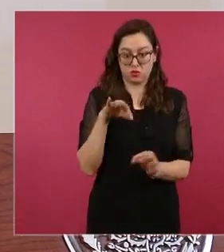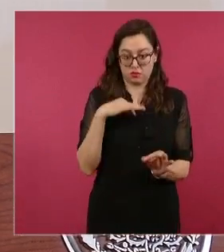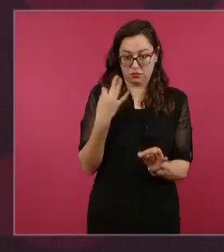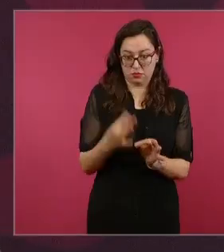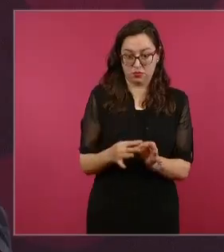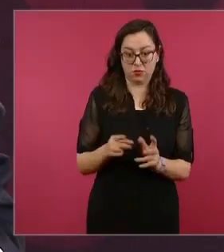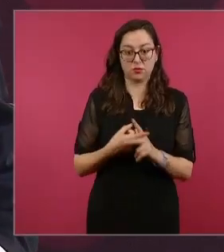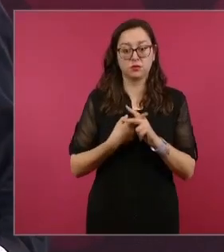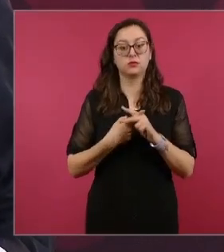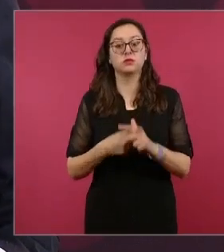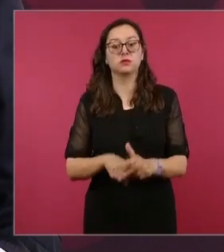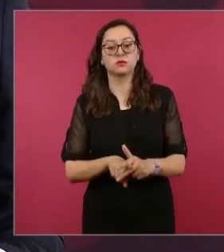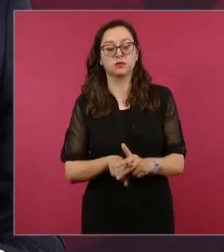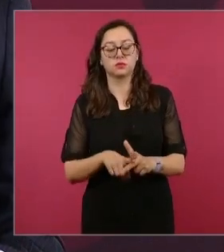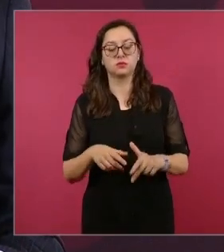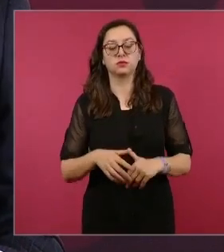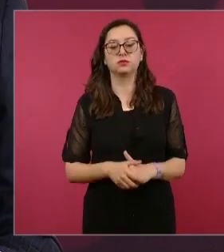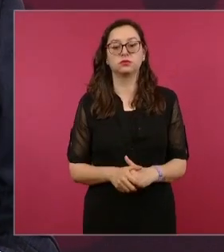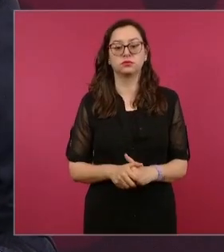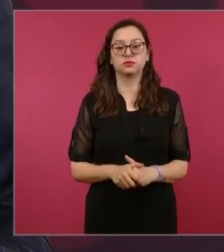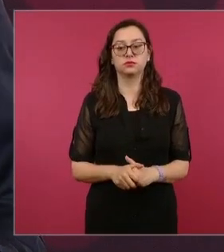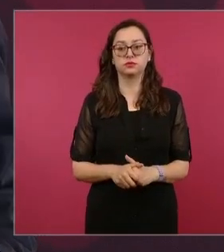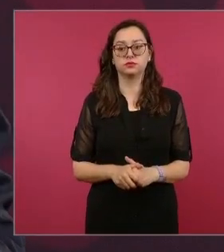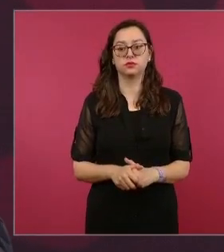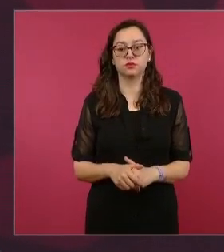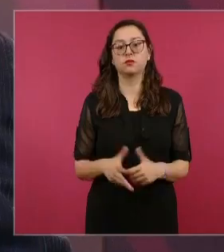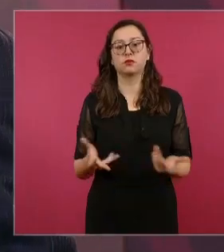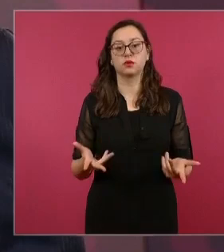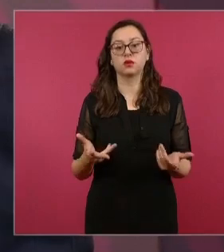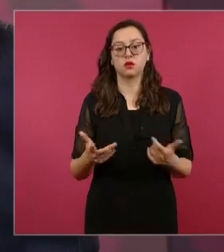mañana. Vamos a iniciar una conferencia,